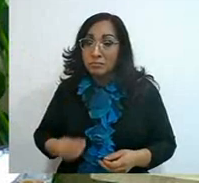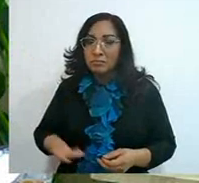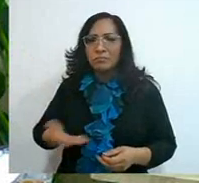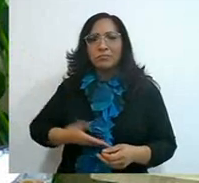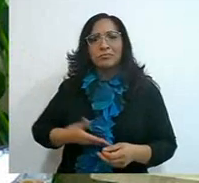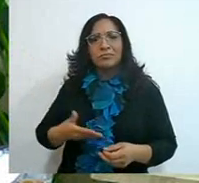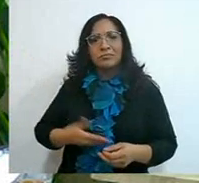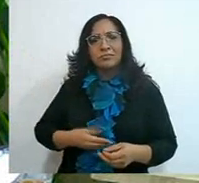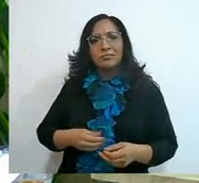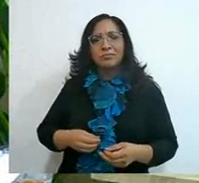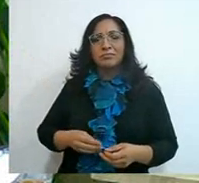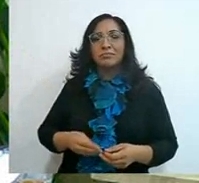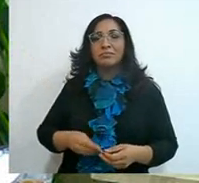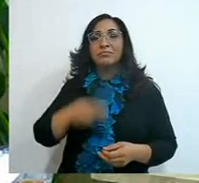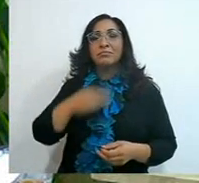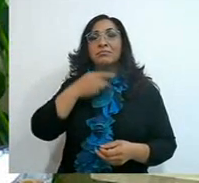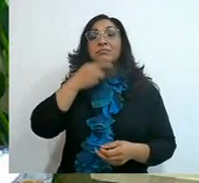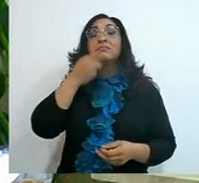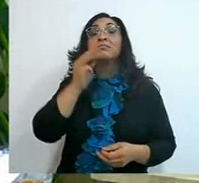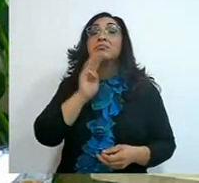maldición.